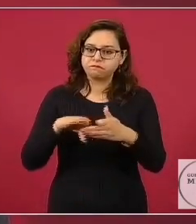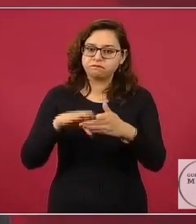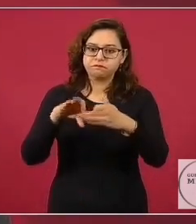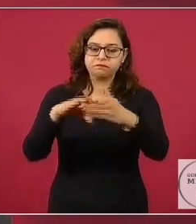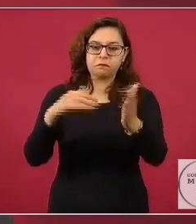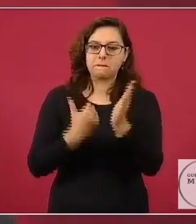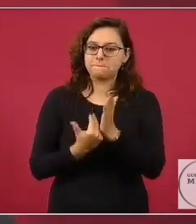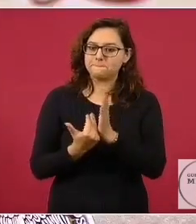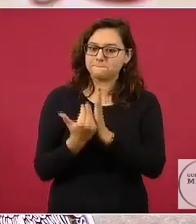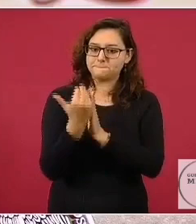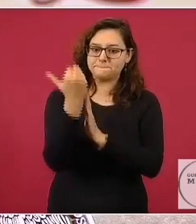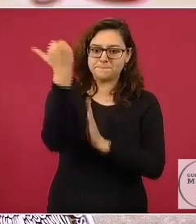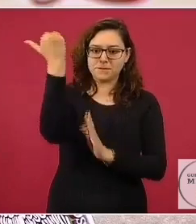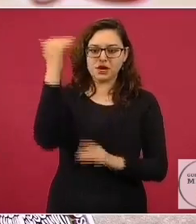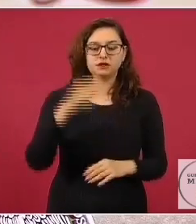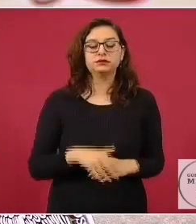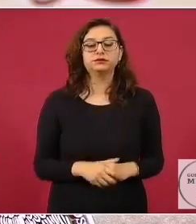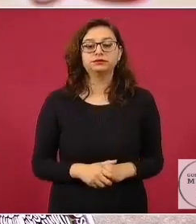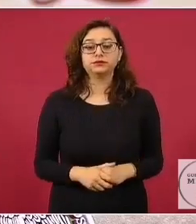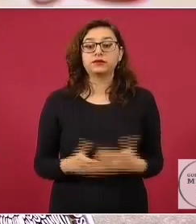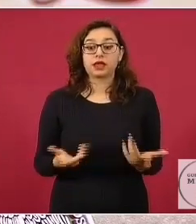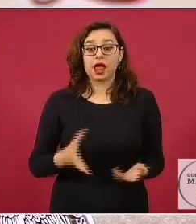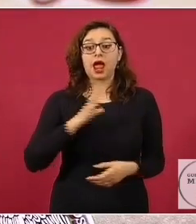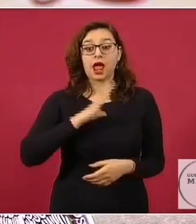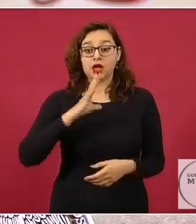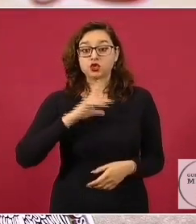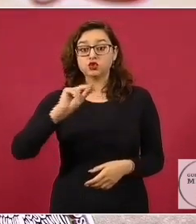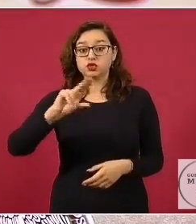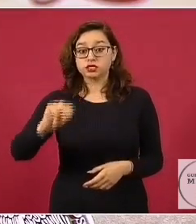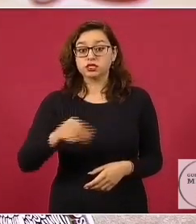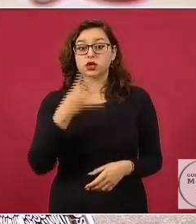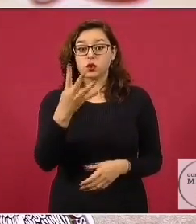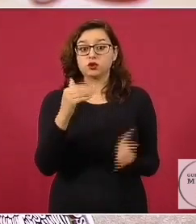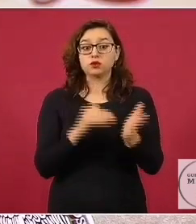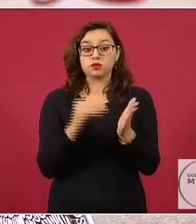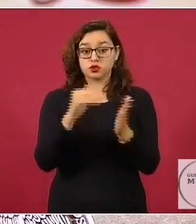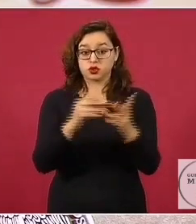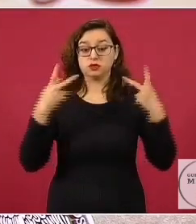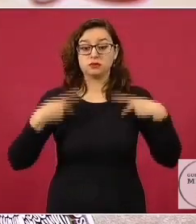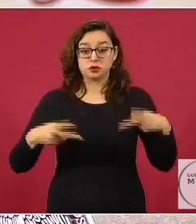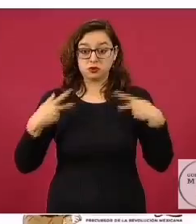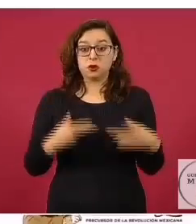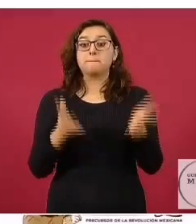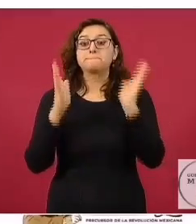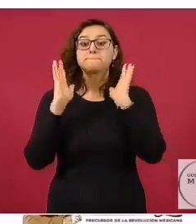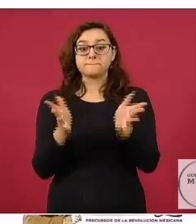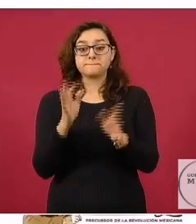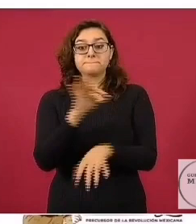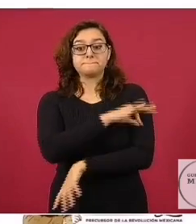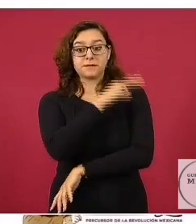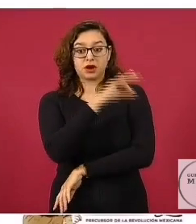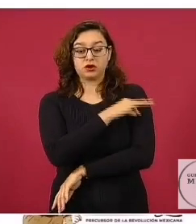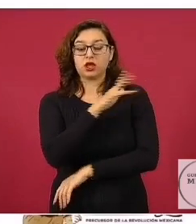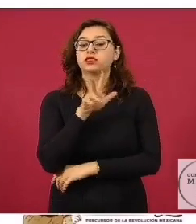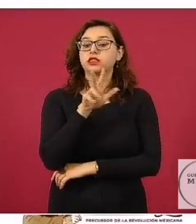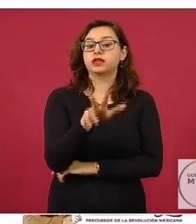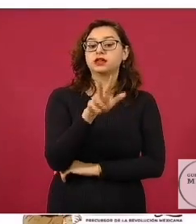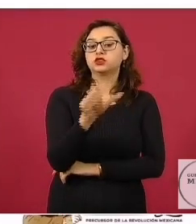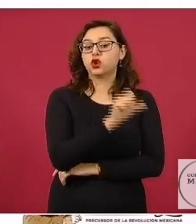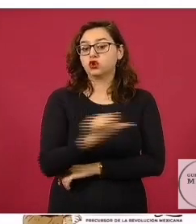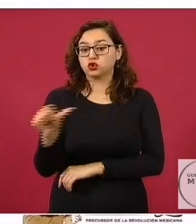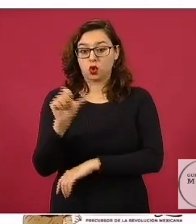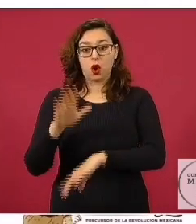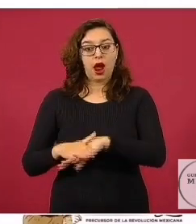vacunación a la alza. Son casi 84 millones de personas ya vacunadas, las personas adultas mayores